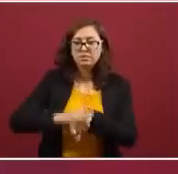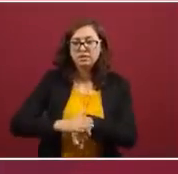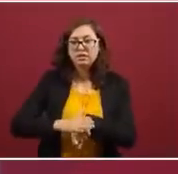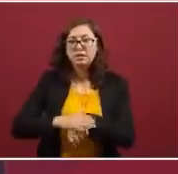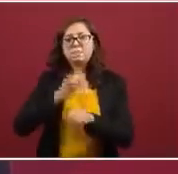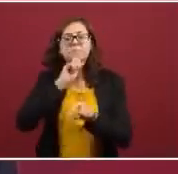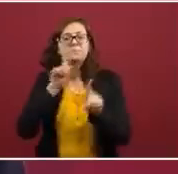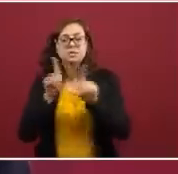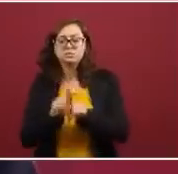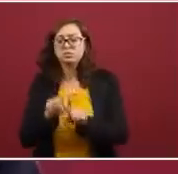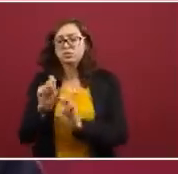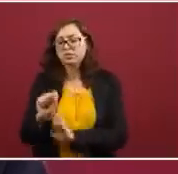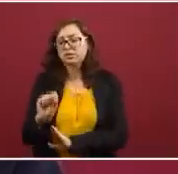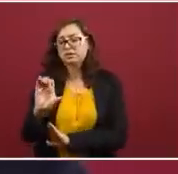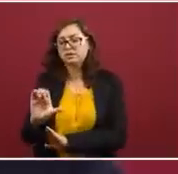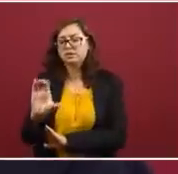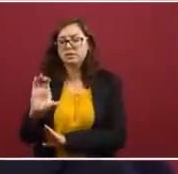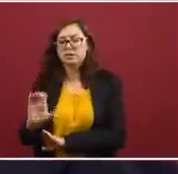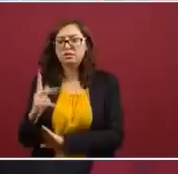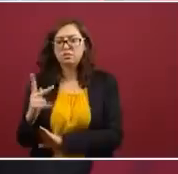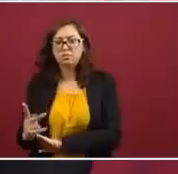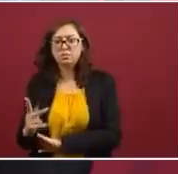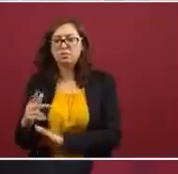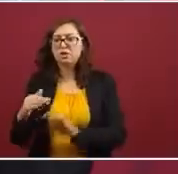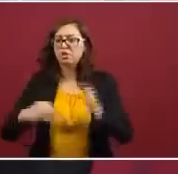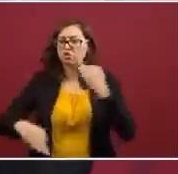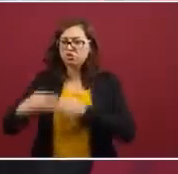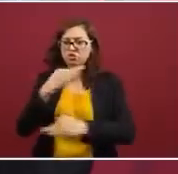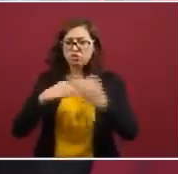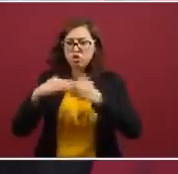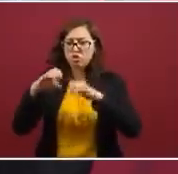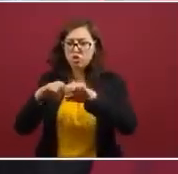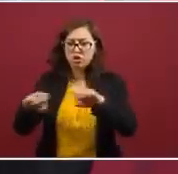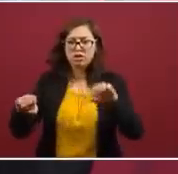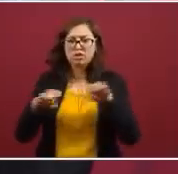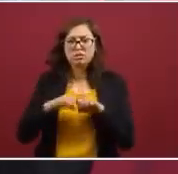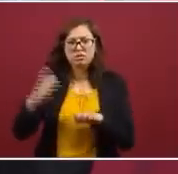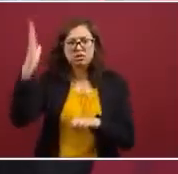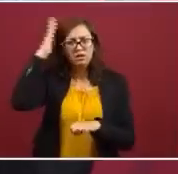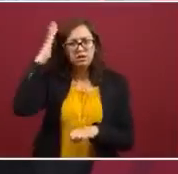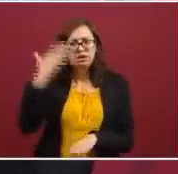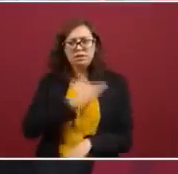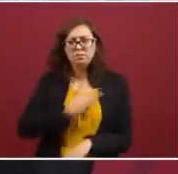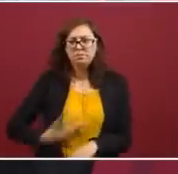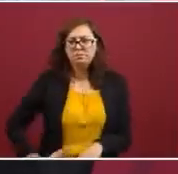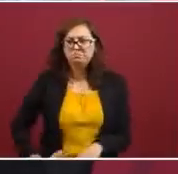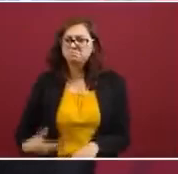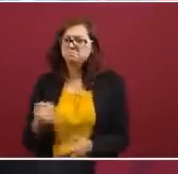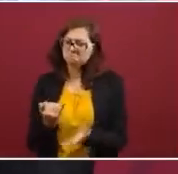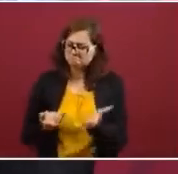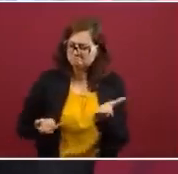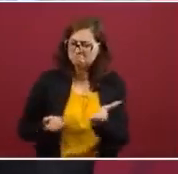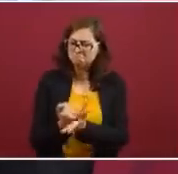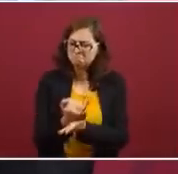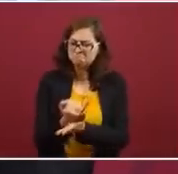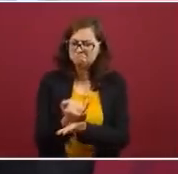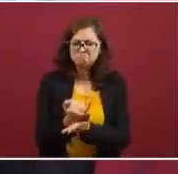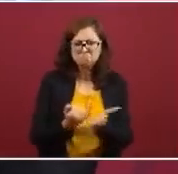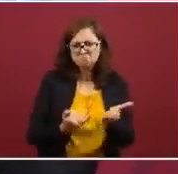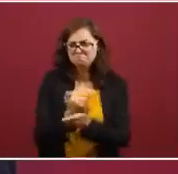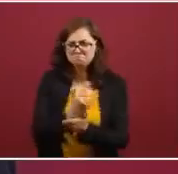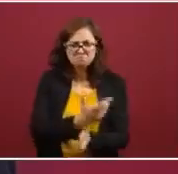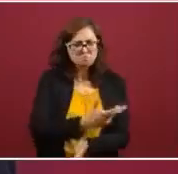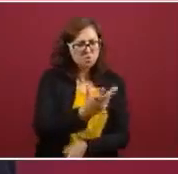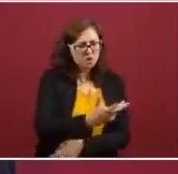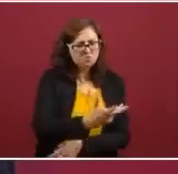de Hacienda y todo el gabinete encabezado por el señor presidente están tomando diversas